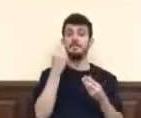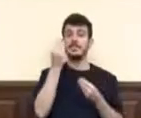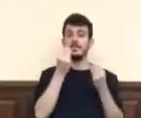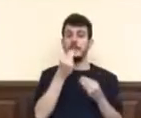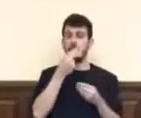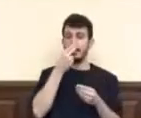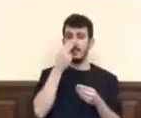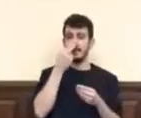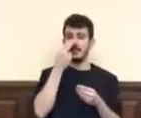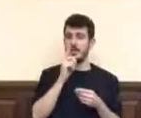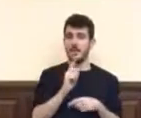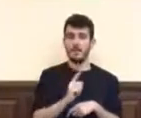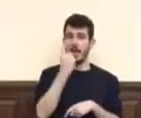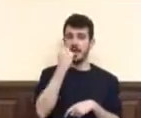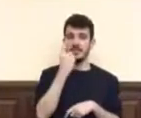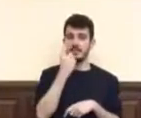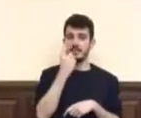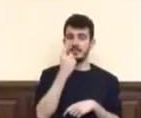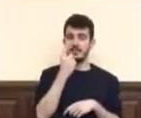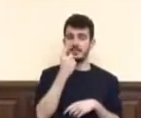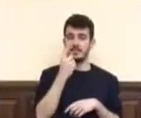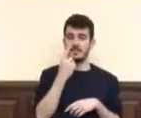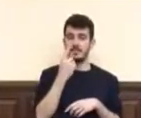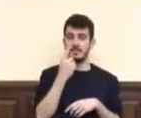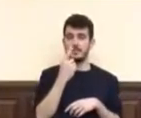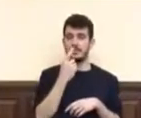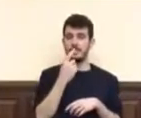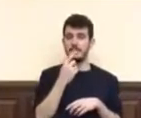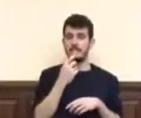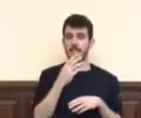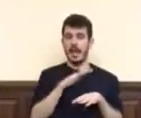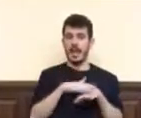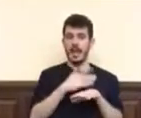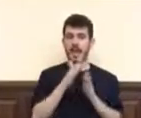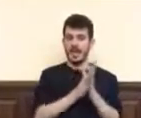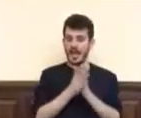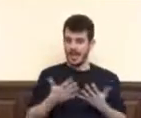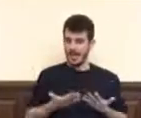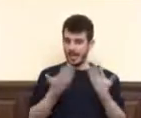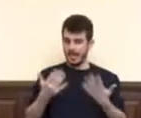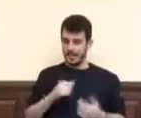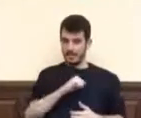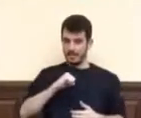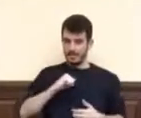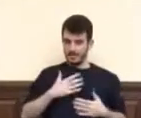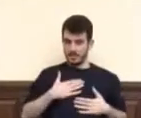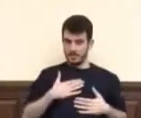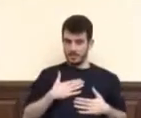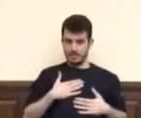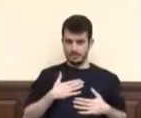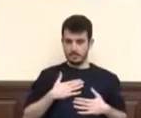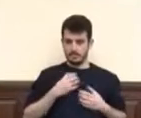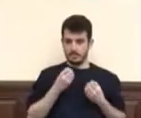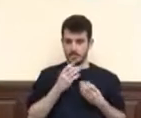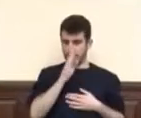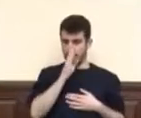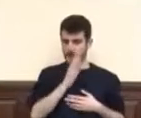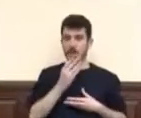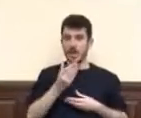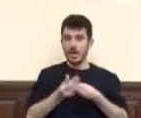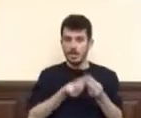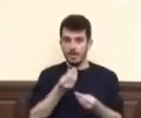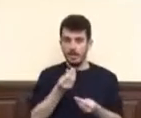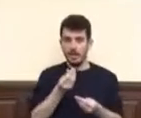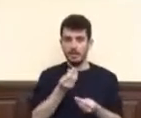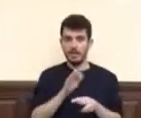interesante que proponer mociones autoinstándose, pues es hacer, tomar iniciativas concretas que